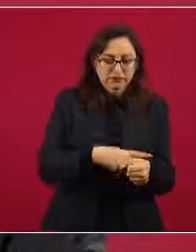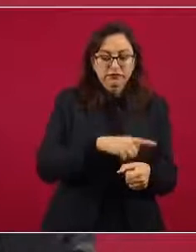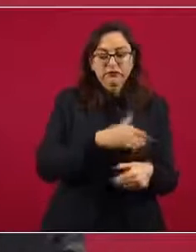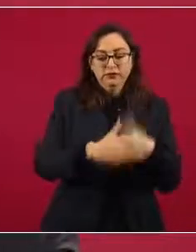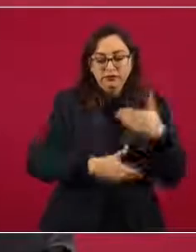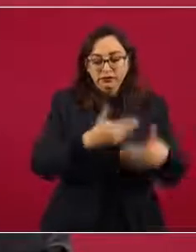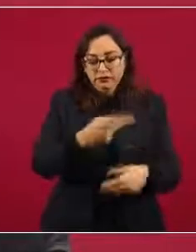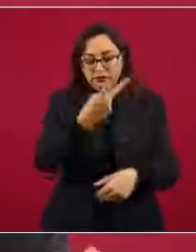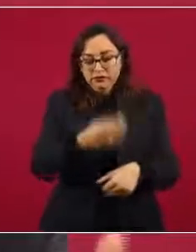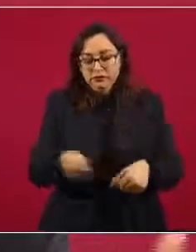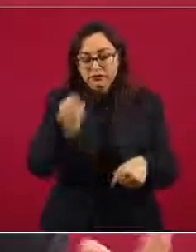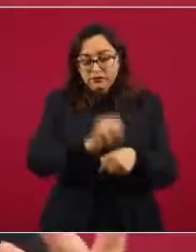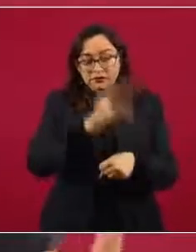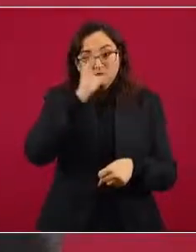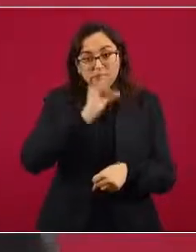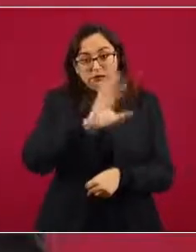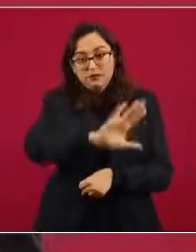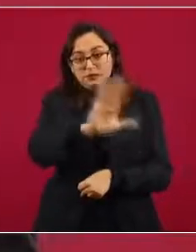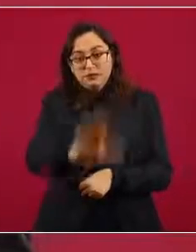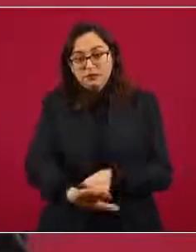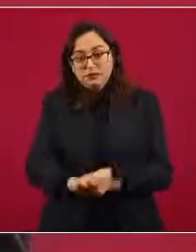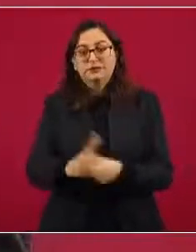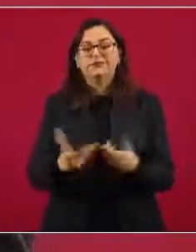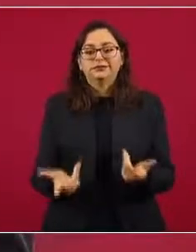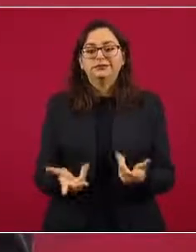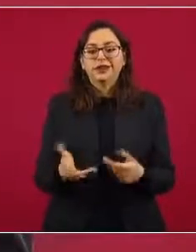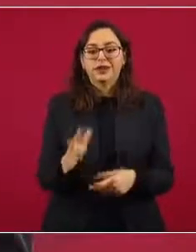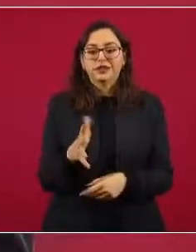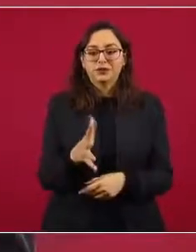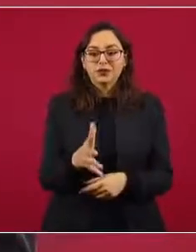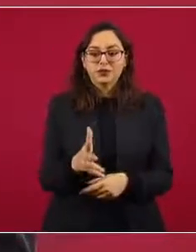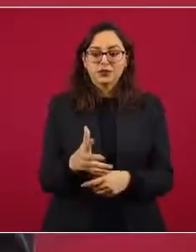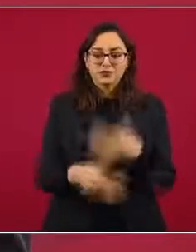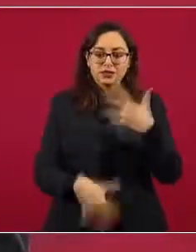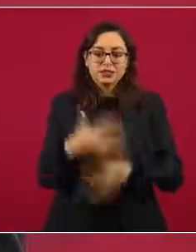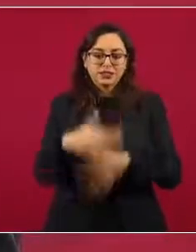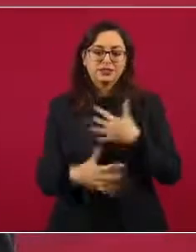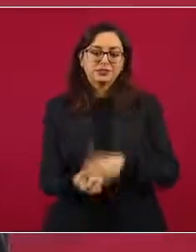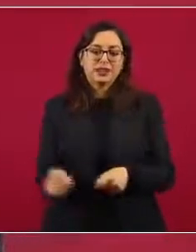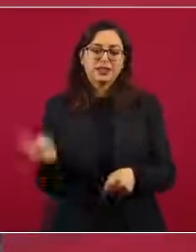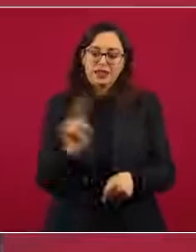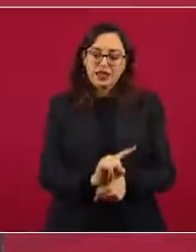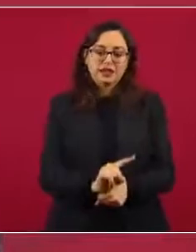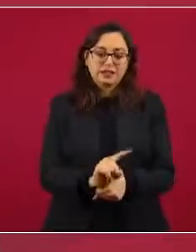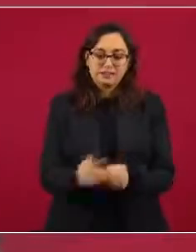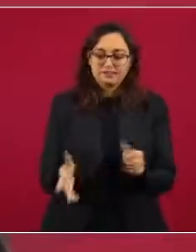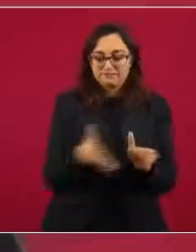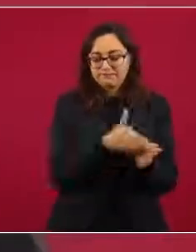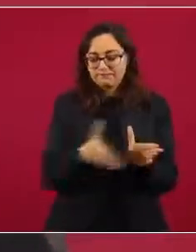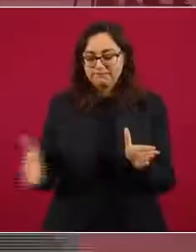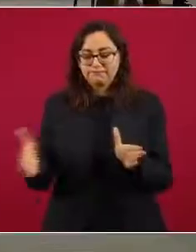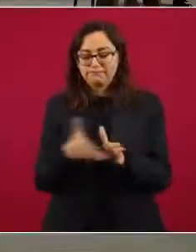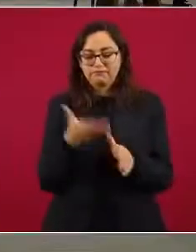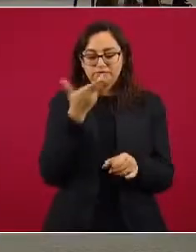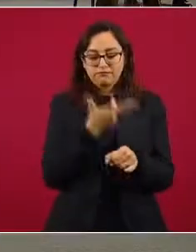la mortalidad. Esto corresponde al tiempo medio de hospitalización que están las